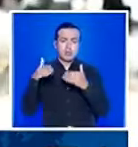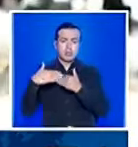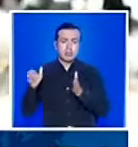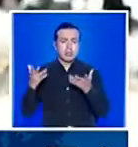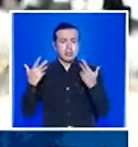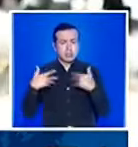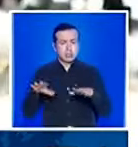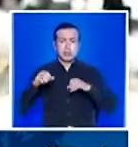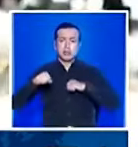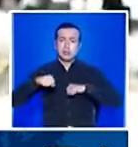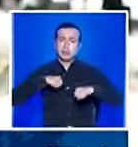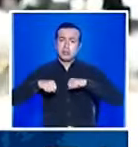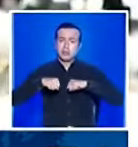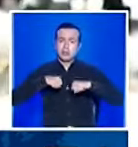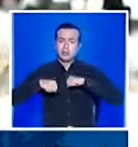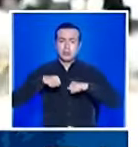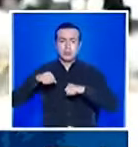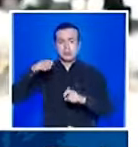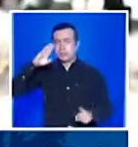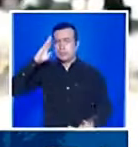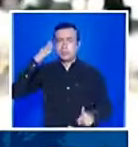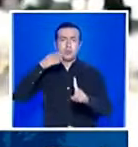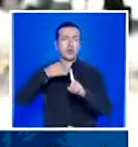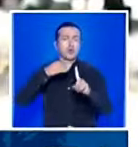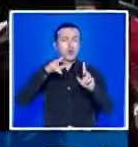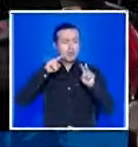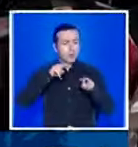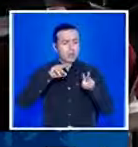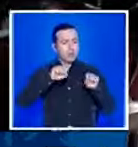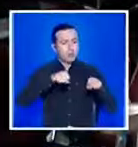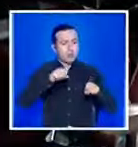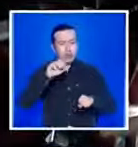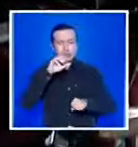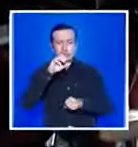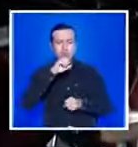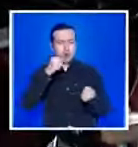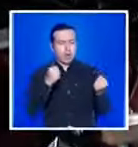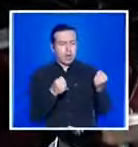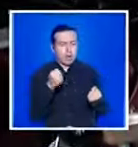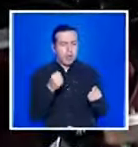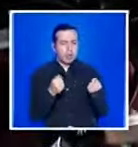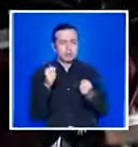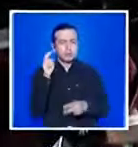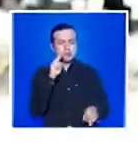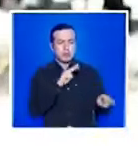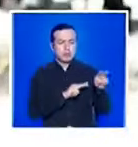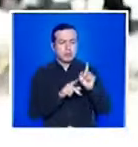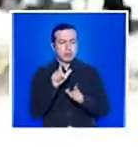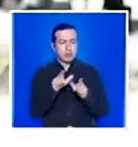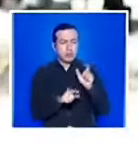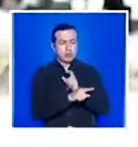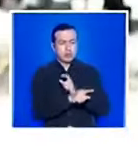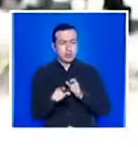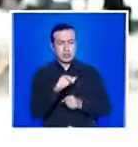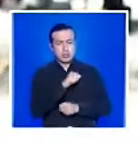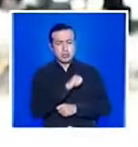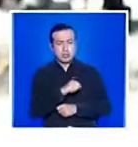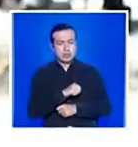diferentes operativos enfocados a motocicletas, vehículos sospechosos, registro a personas en actitud